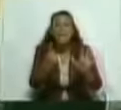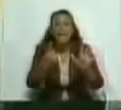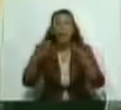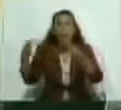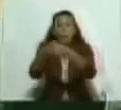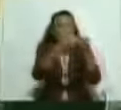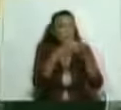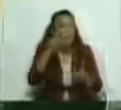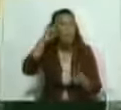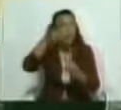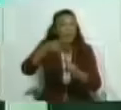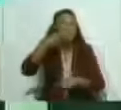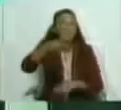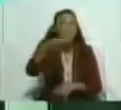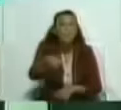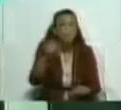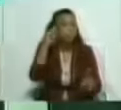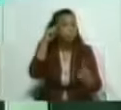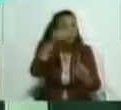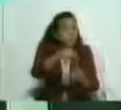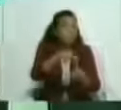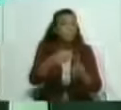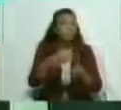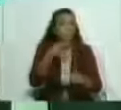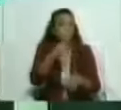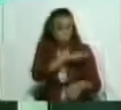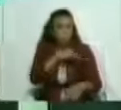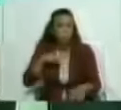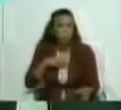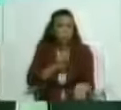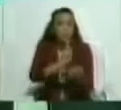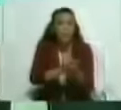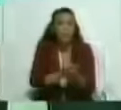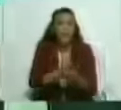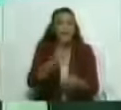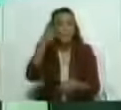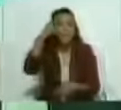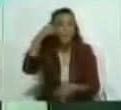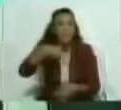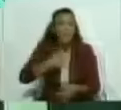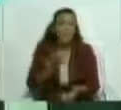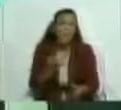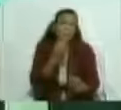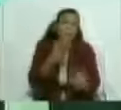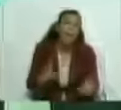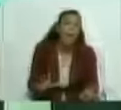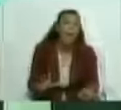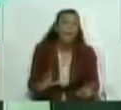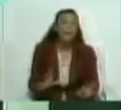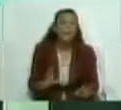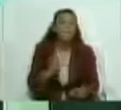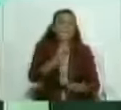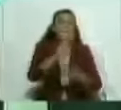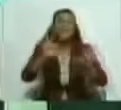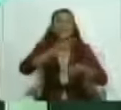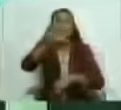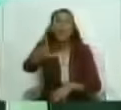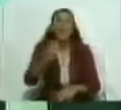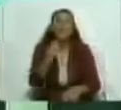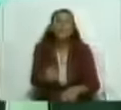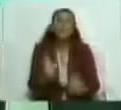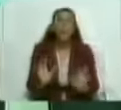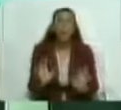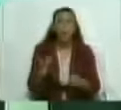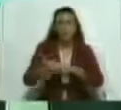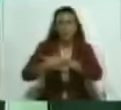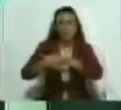organizaciones con fines políticos, y nosotros la fecha que dimos bueno, una fecha que dimos ahí, 28 de julio, nuestros